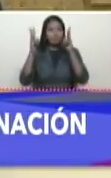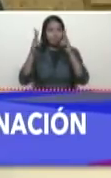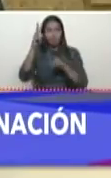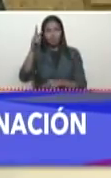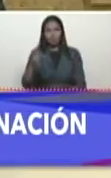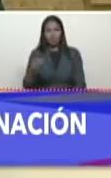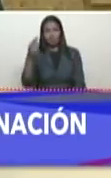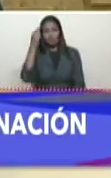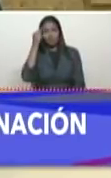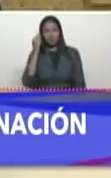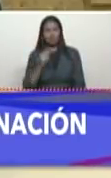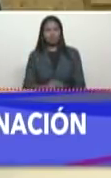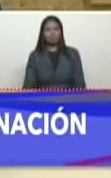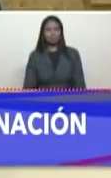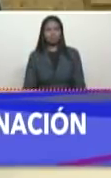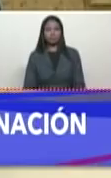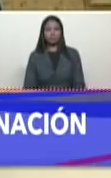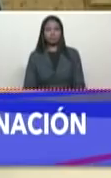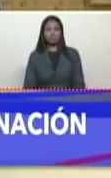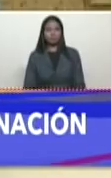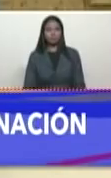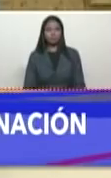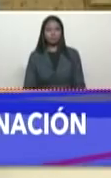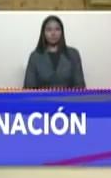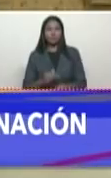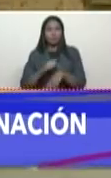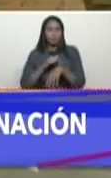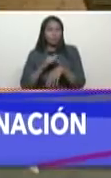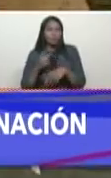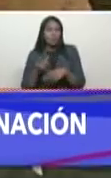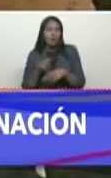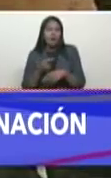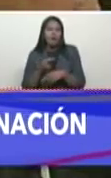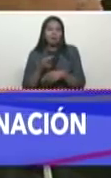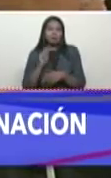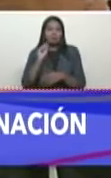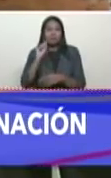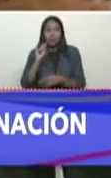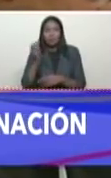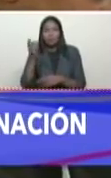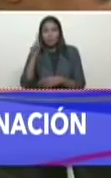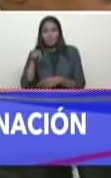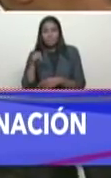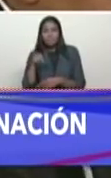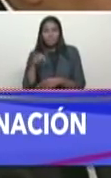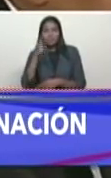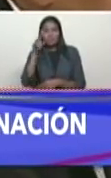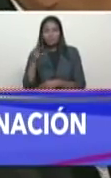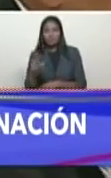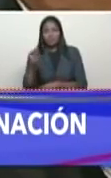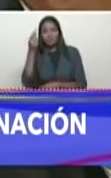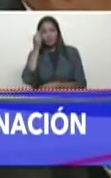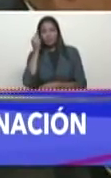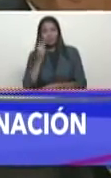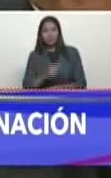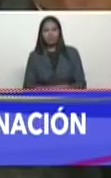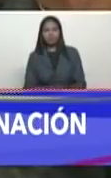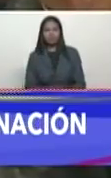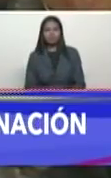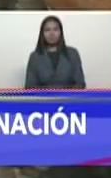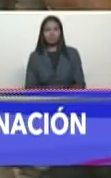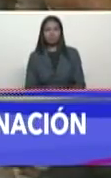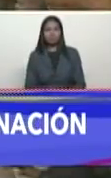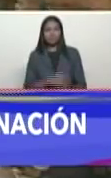diarias por día por hora por segundo inclusive victorias diarias al